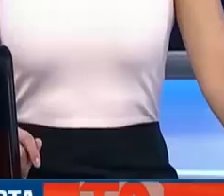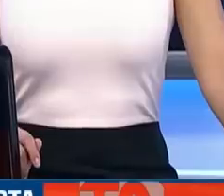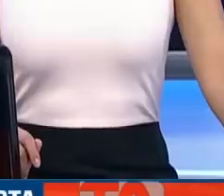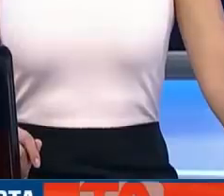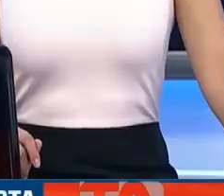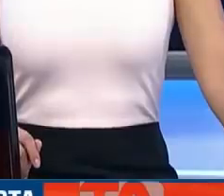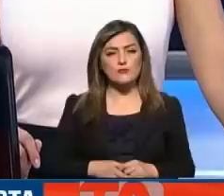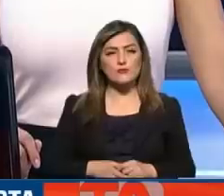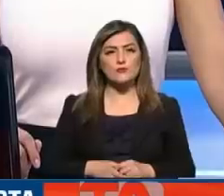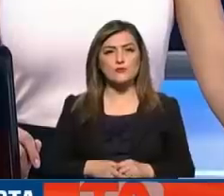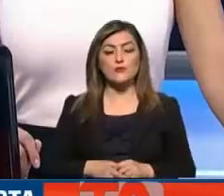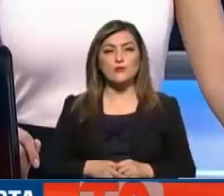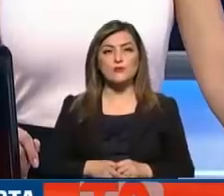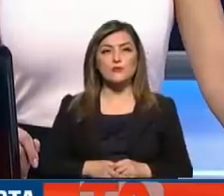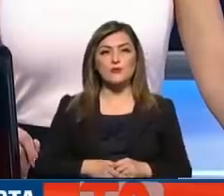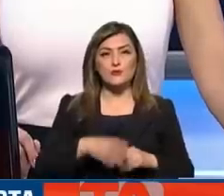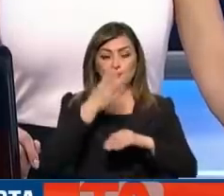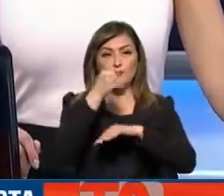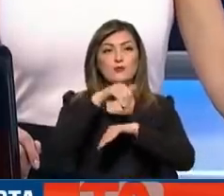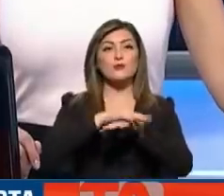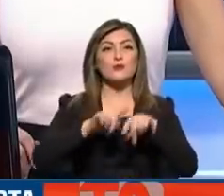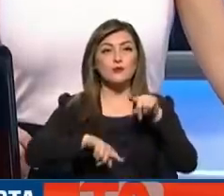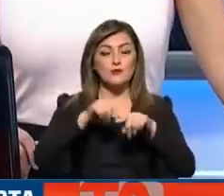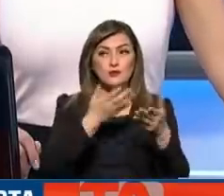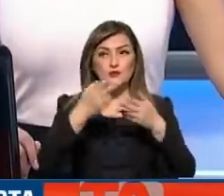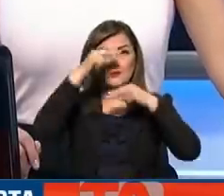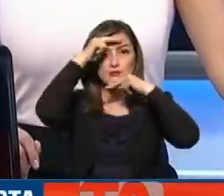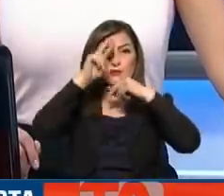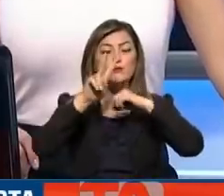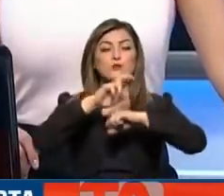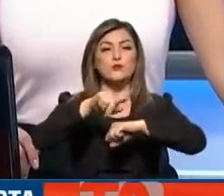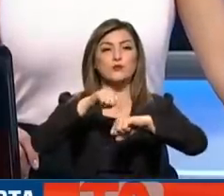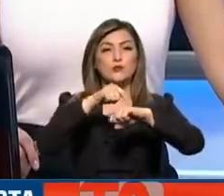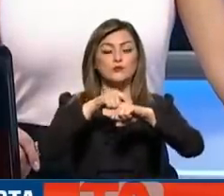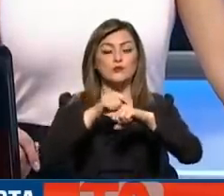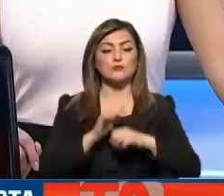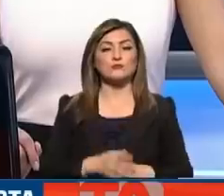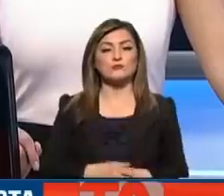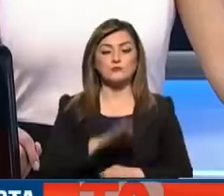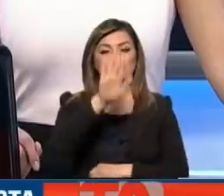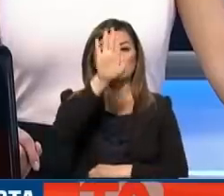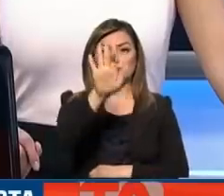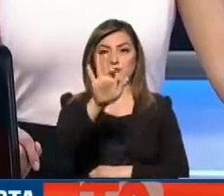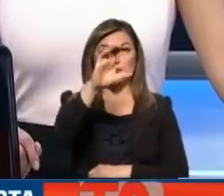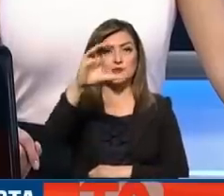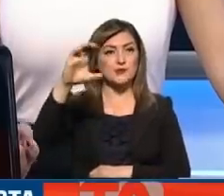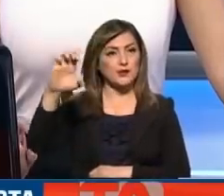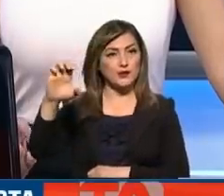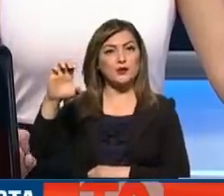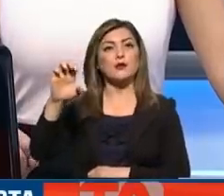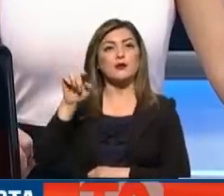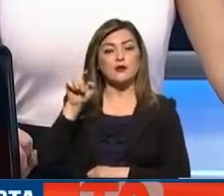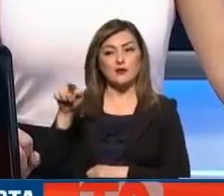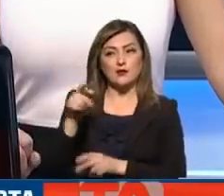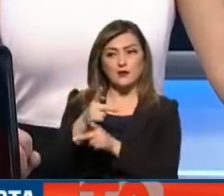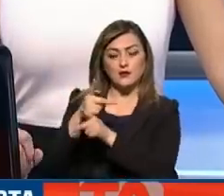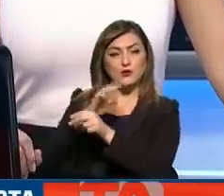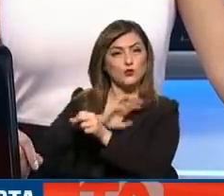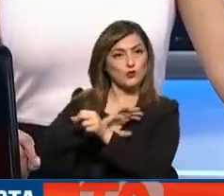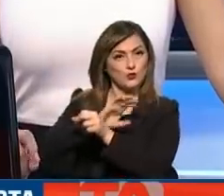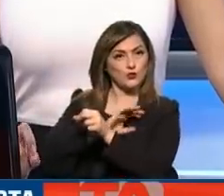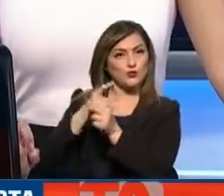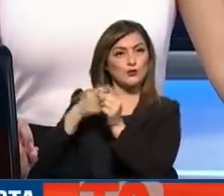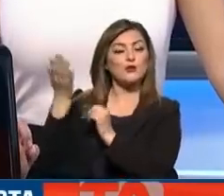¿Qué tal, amigos? Buenas tardes, bienvenidos a 24 horas. El Tribunal Contencioso Electoral validó la resolución del Consejo Metropolitano de Quito